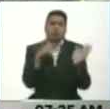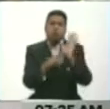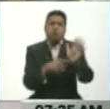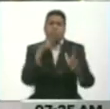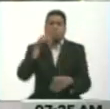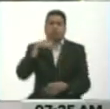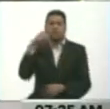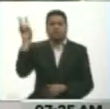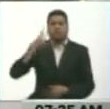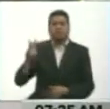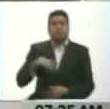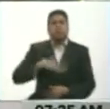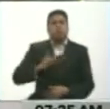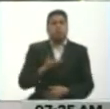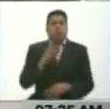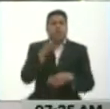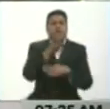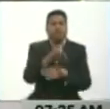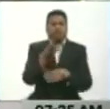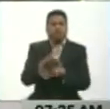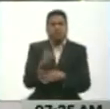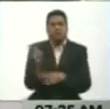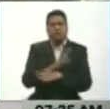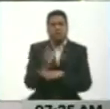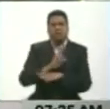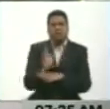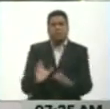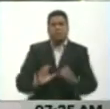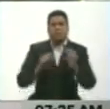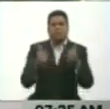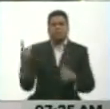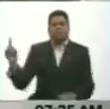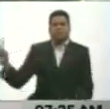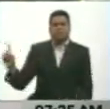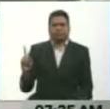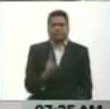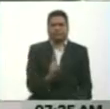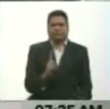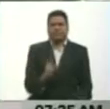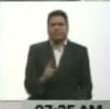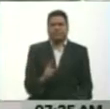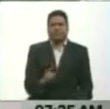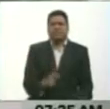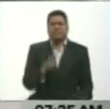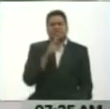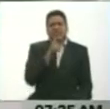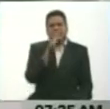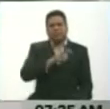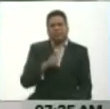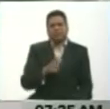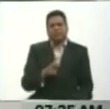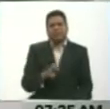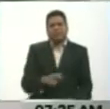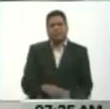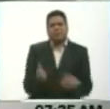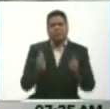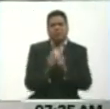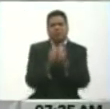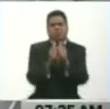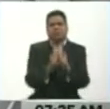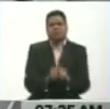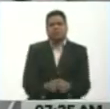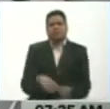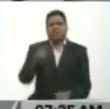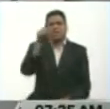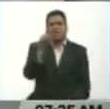Usted puede ingresar a través de estas redes sociales, pero nosotros de inmediato hacemos ingresar a quien va a estar acompañándonos en parte de la mañana del día de hoy, a la diputada. Amiga de la casa. Tania